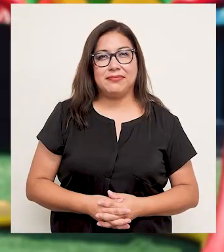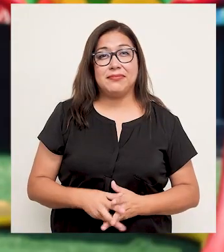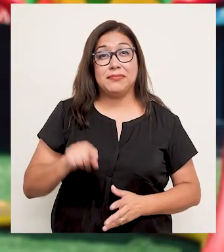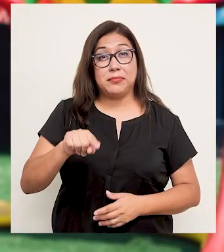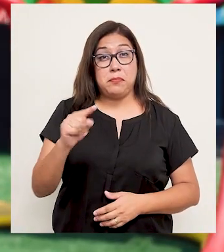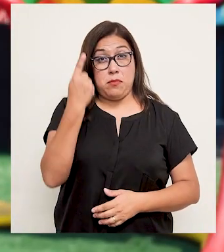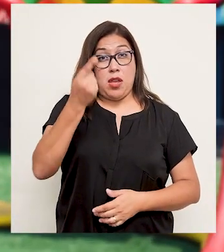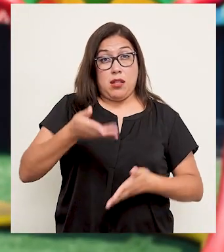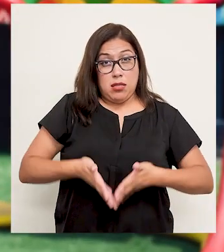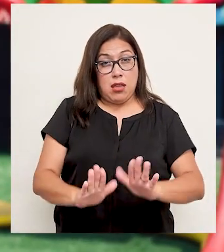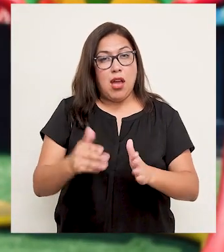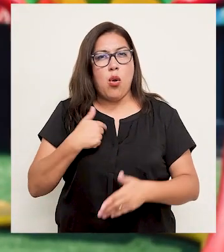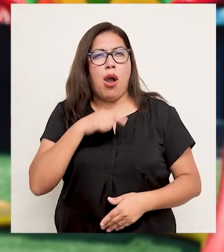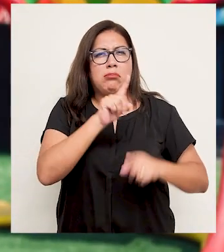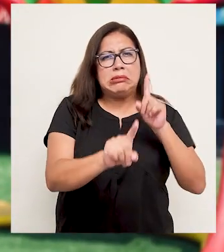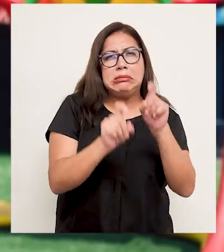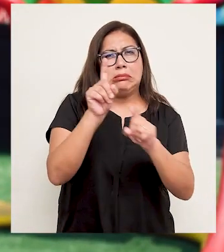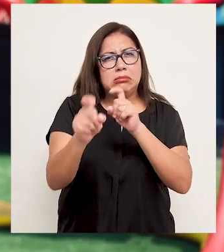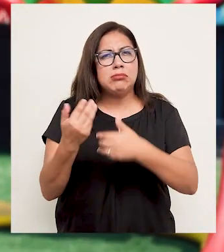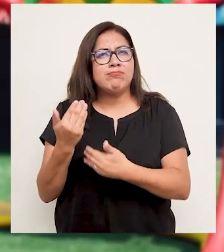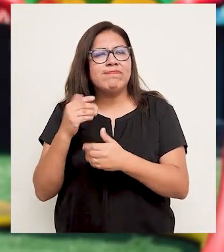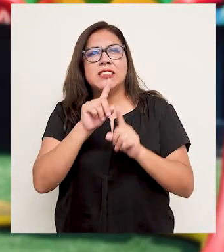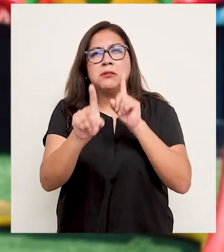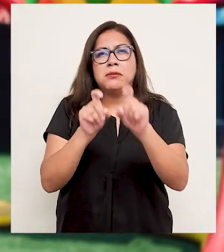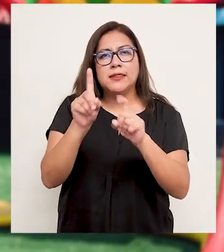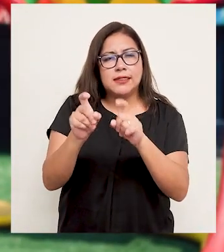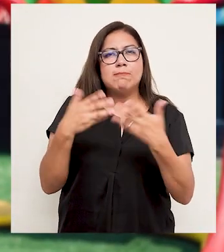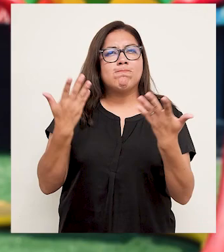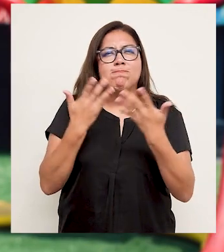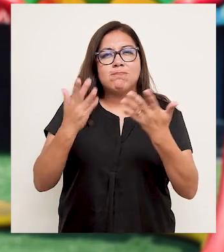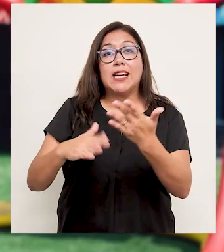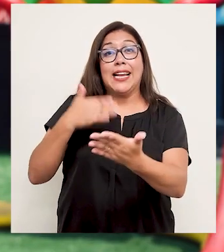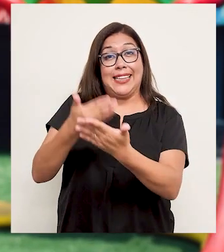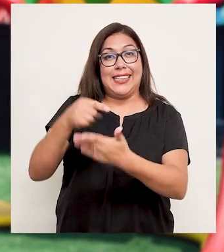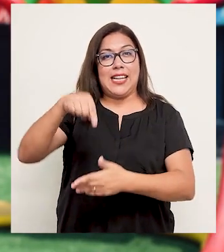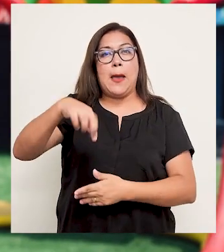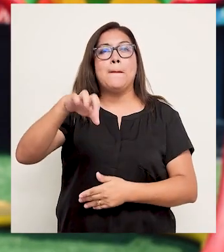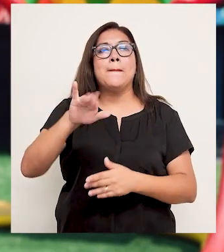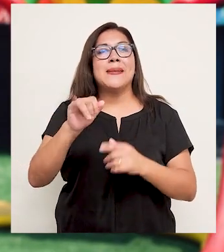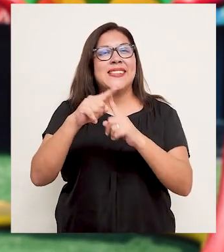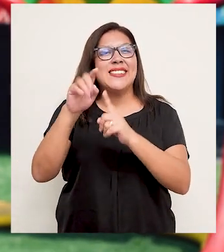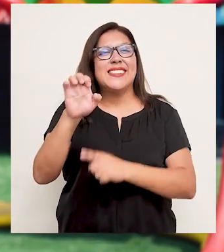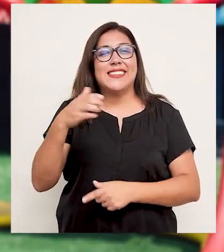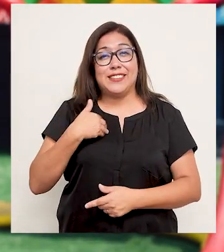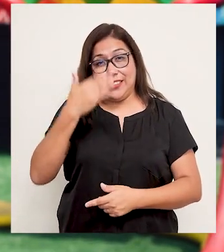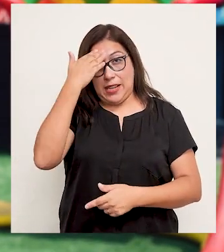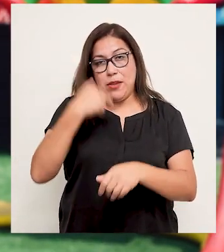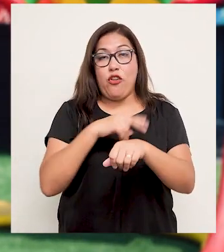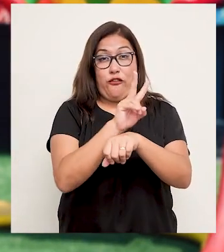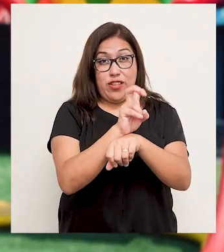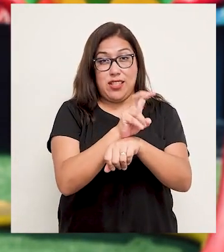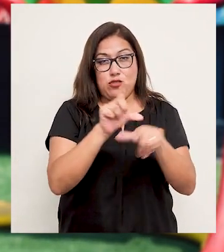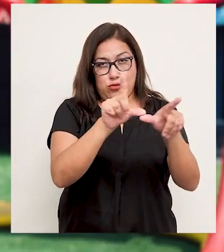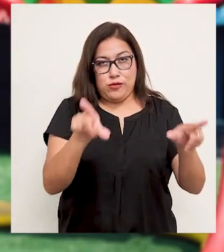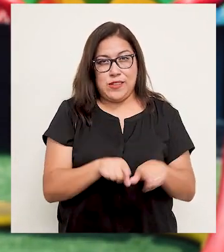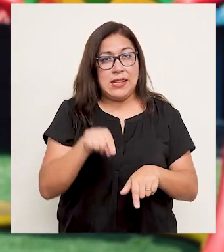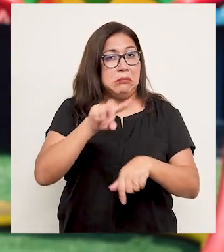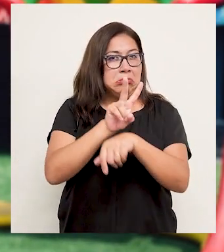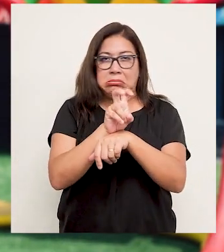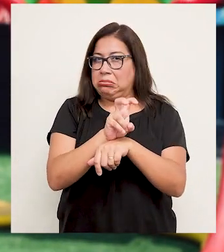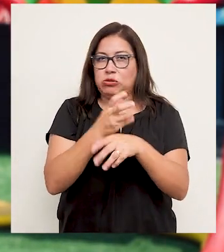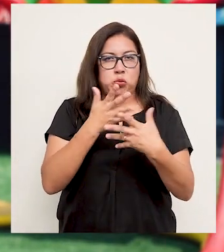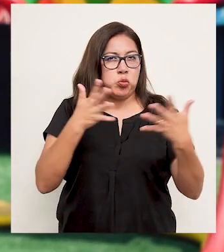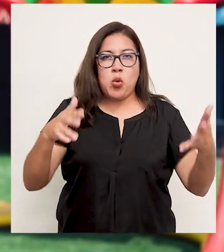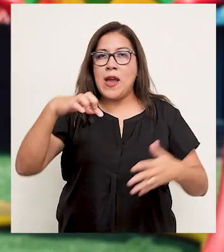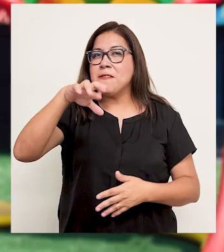Desde el primer día que ella nació, yo preguntando. Y llegué por eso acá, a ese PRITE, porque yo vengo de Vitarte. En